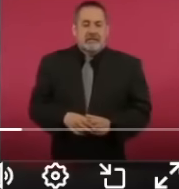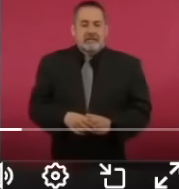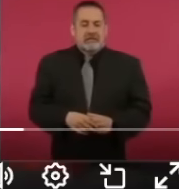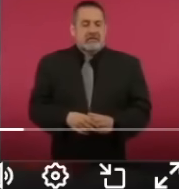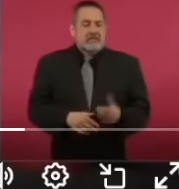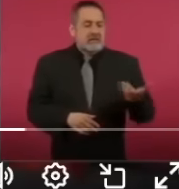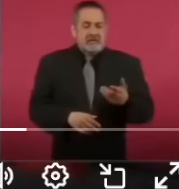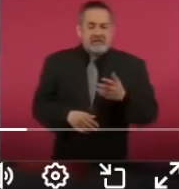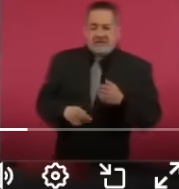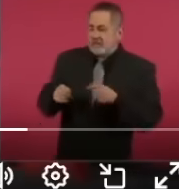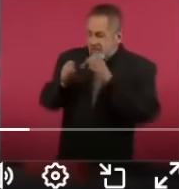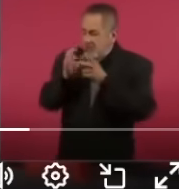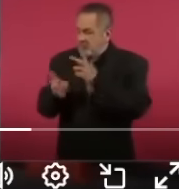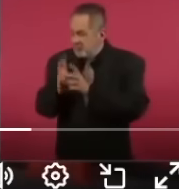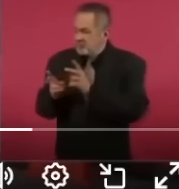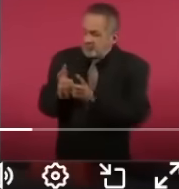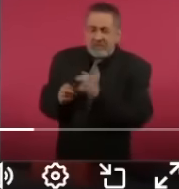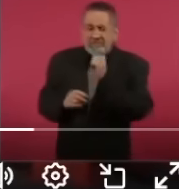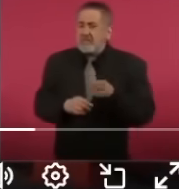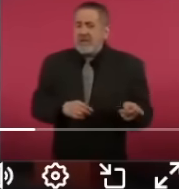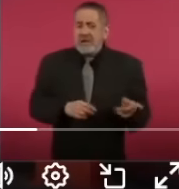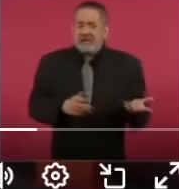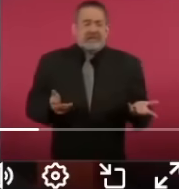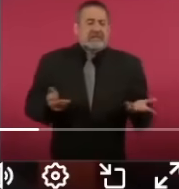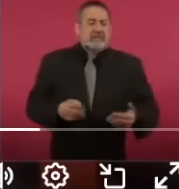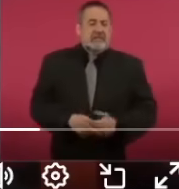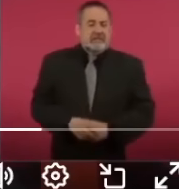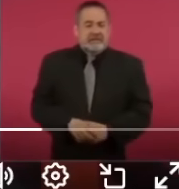tratan bien, no se comunican con ellos.